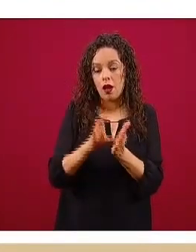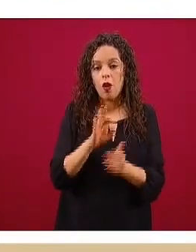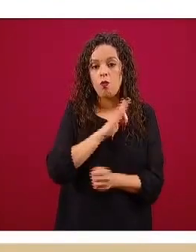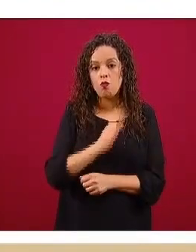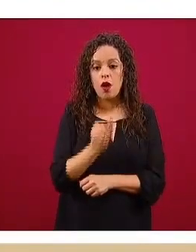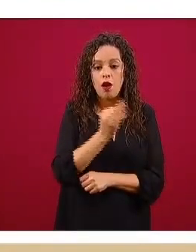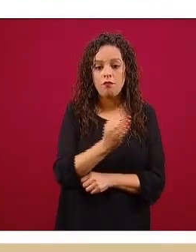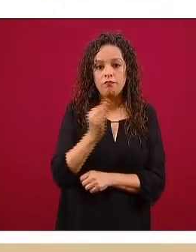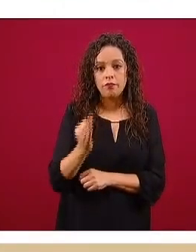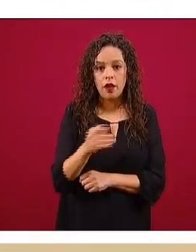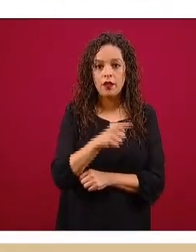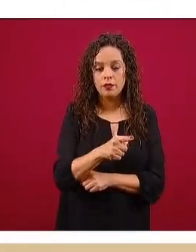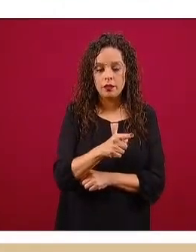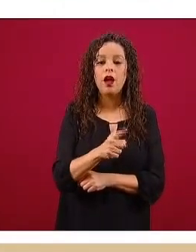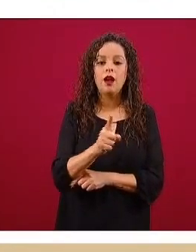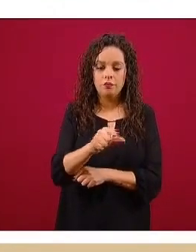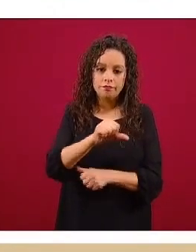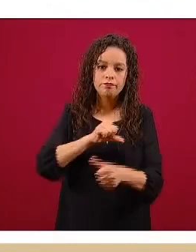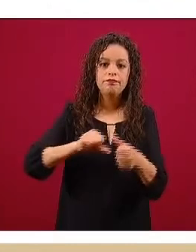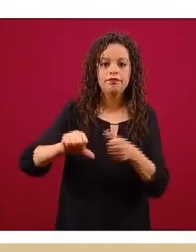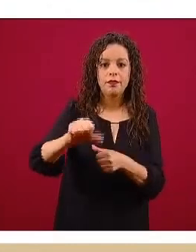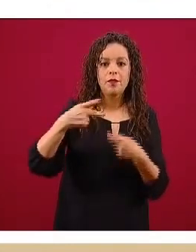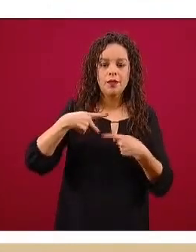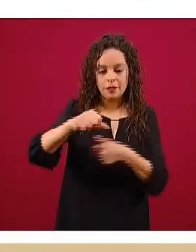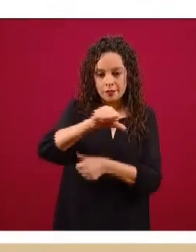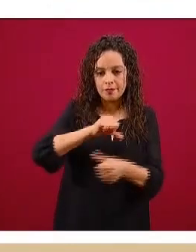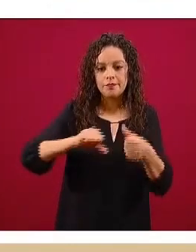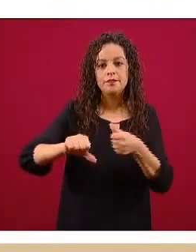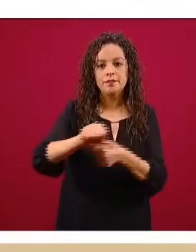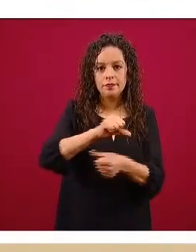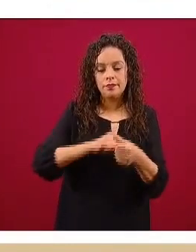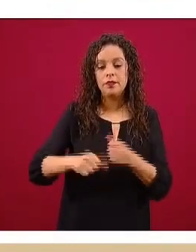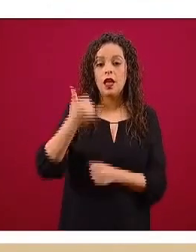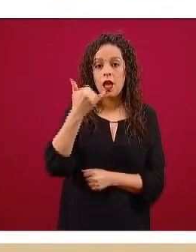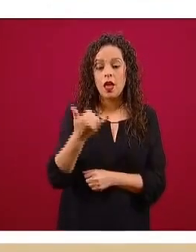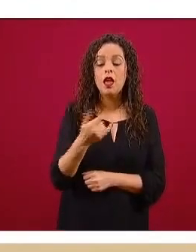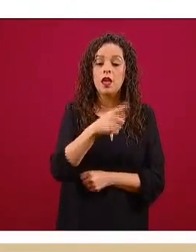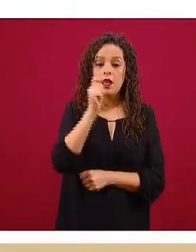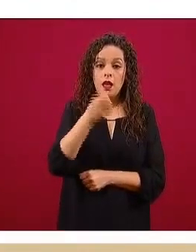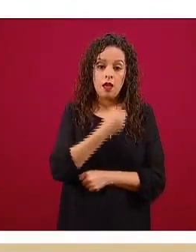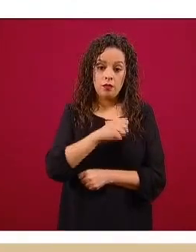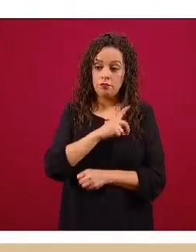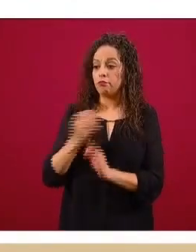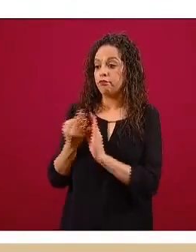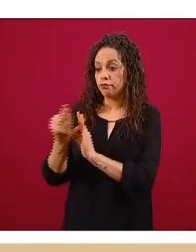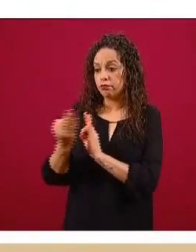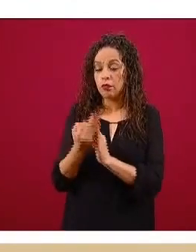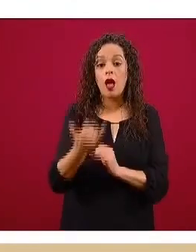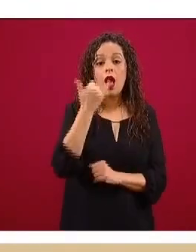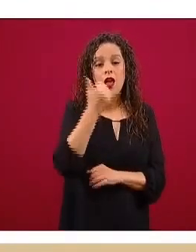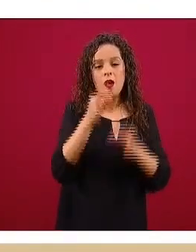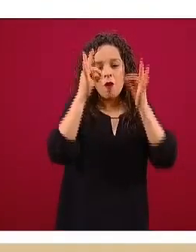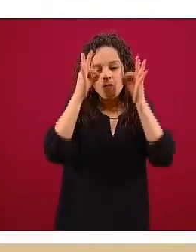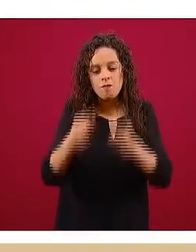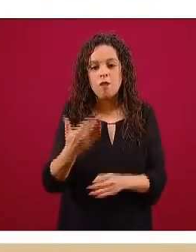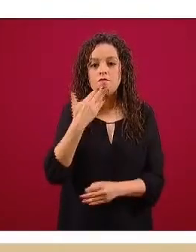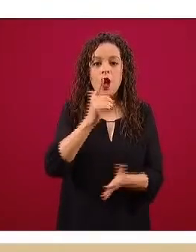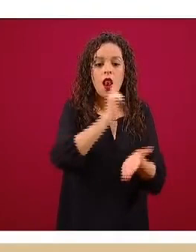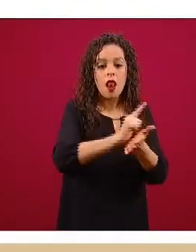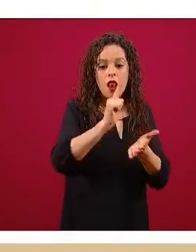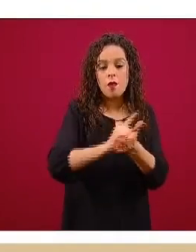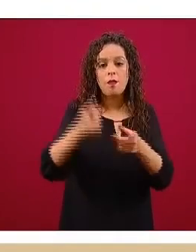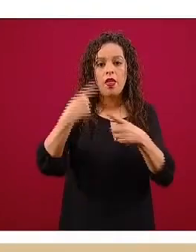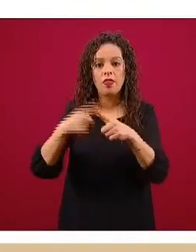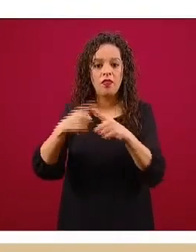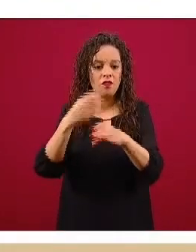permita, uno, la sana distancia y dos, la adecuada sanitización de todo el equipamiento que se utiliza al interior y